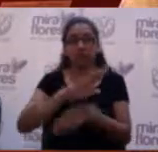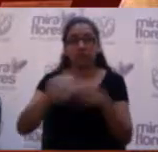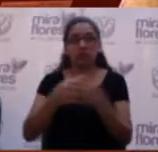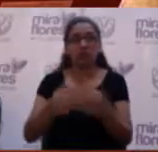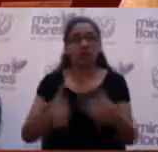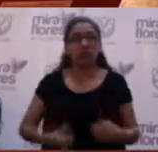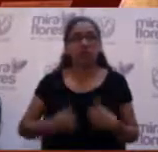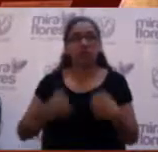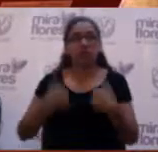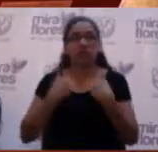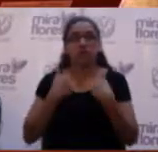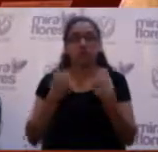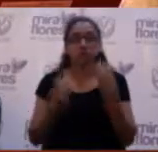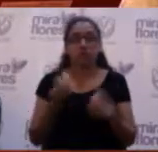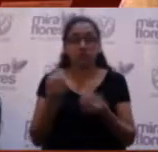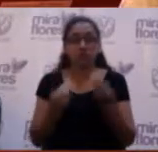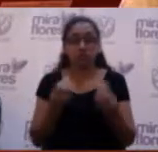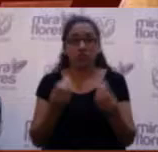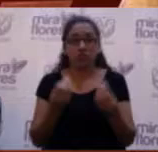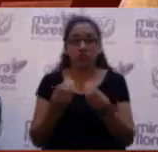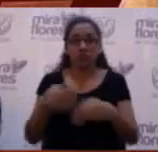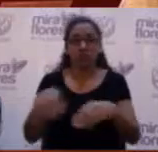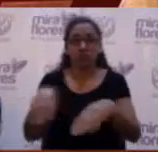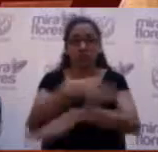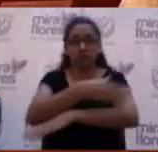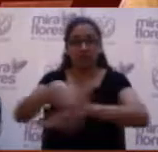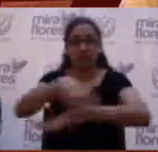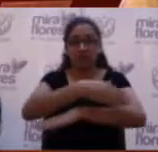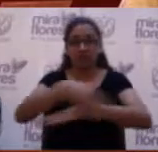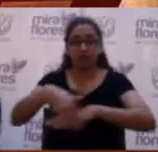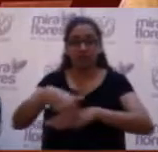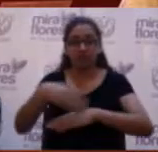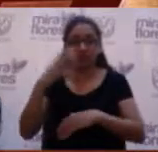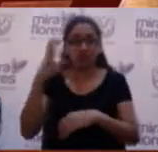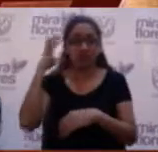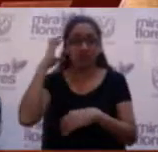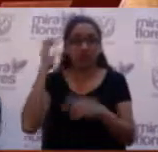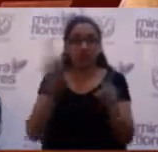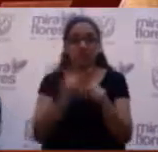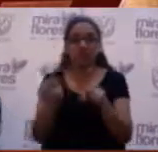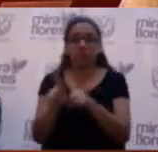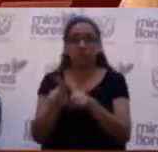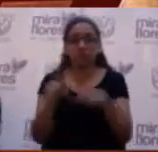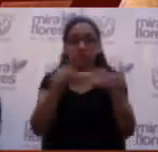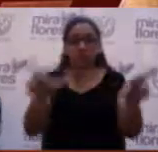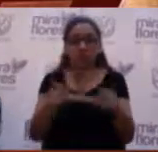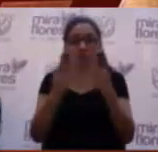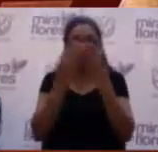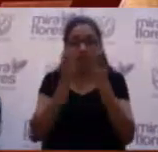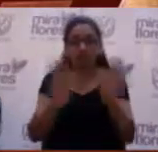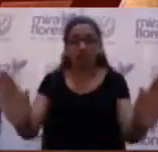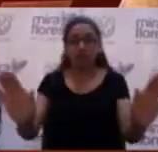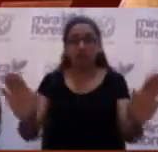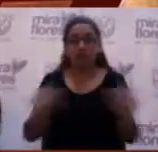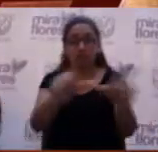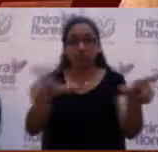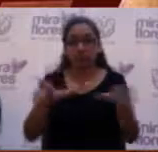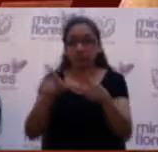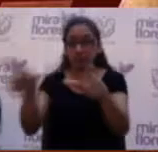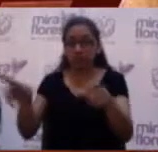como si las calles de Miraflores fuesen aulas abiertas, las plazas, los espacios